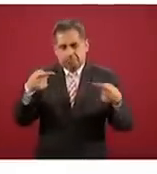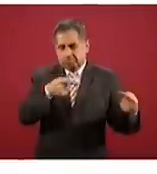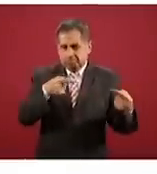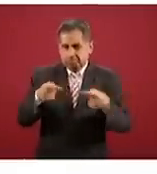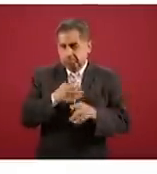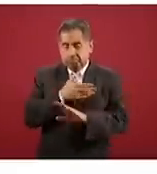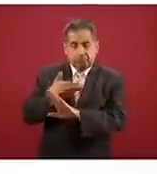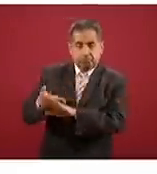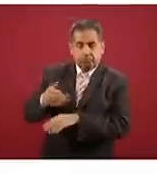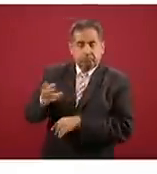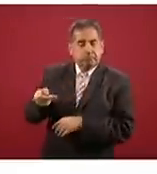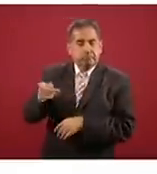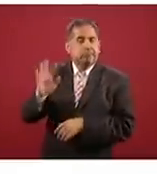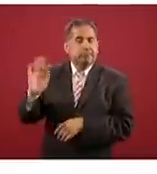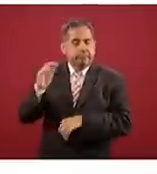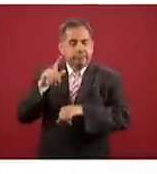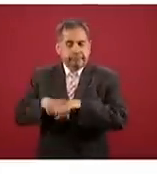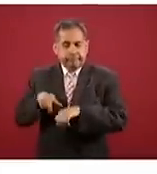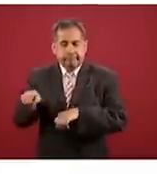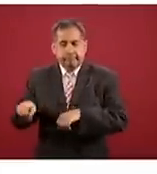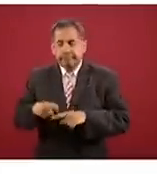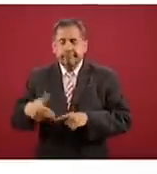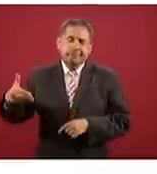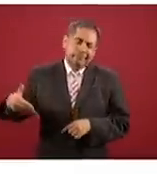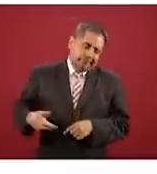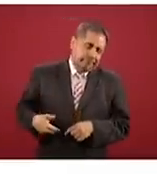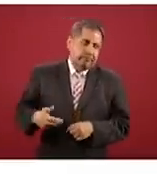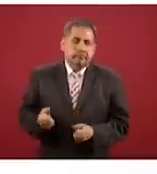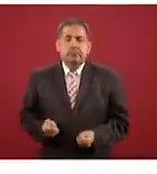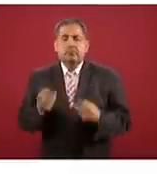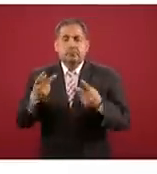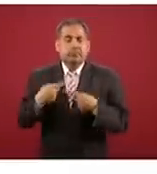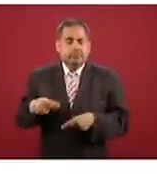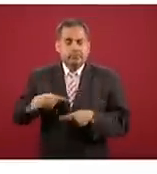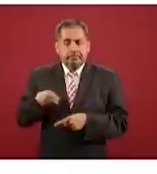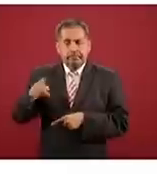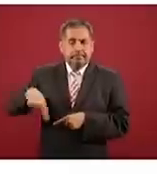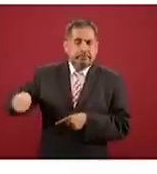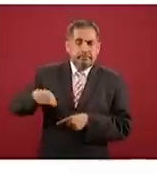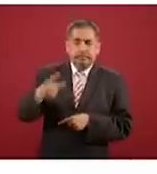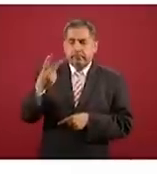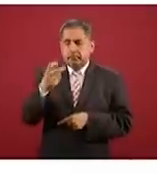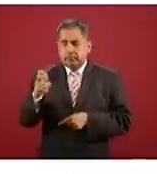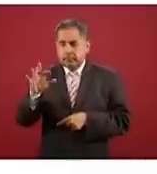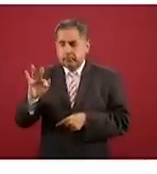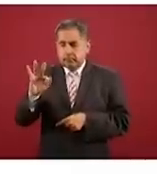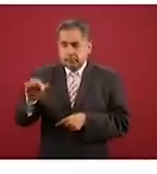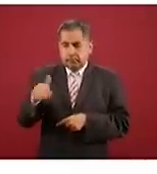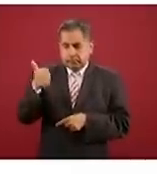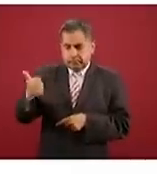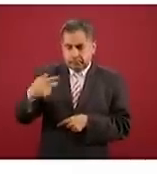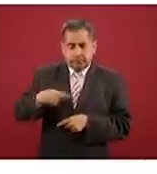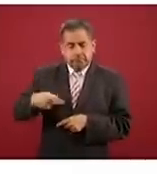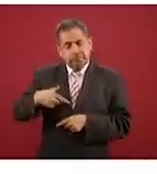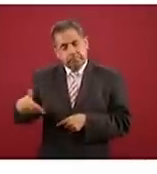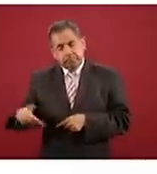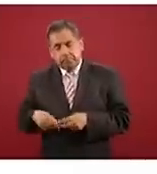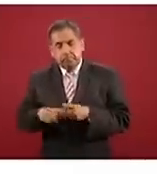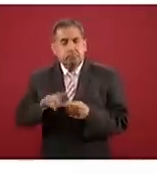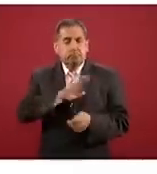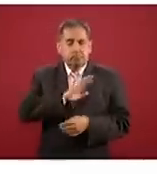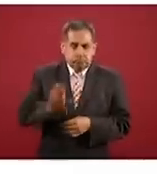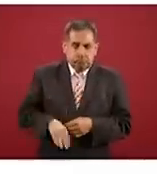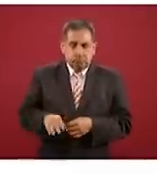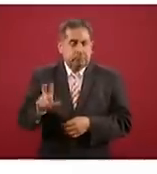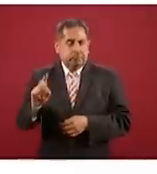fuerzas federales, de los cuales heridos hemos tenido de fuerzas federales 246, fallecidos